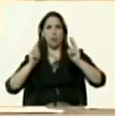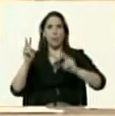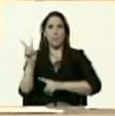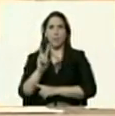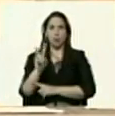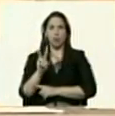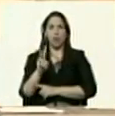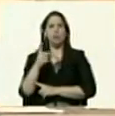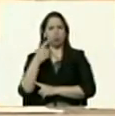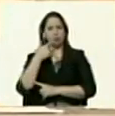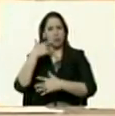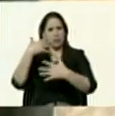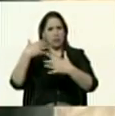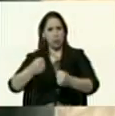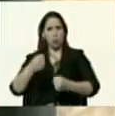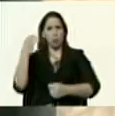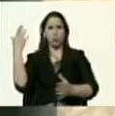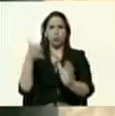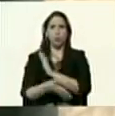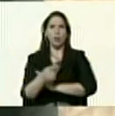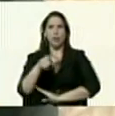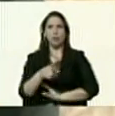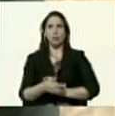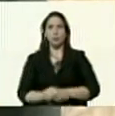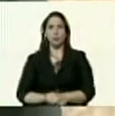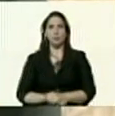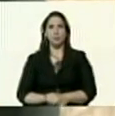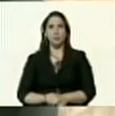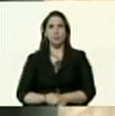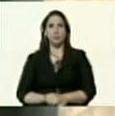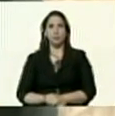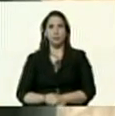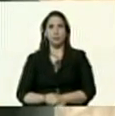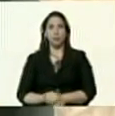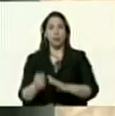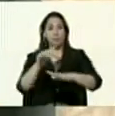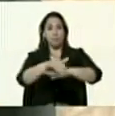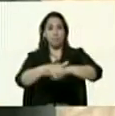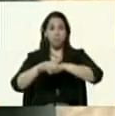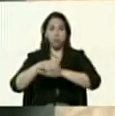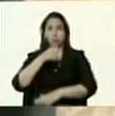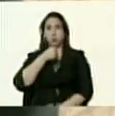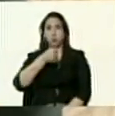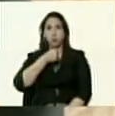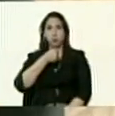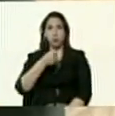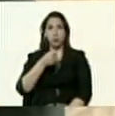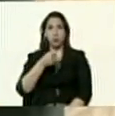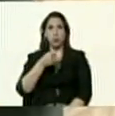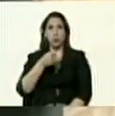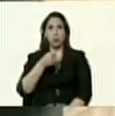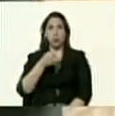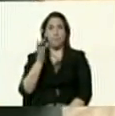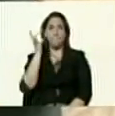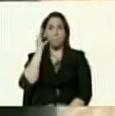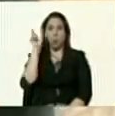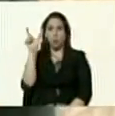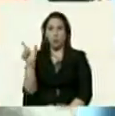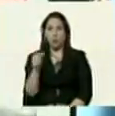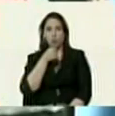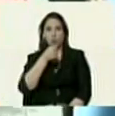eso. Por la agencia Reuters del Reino Unido, formula la pregunta la colega Chailin